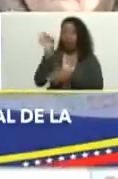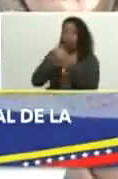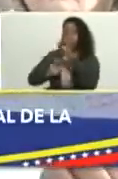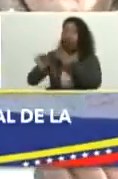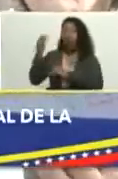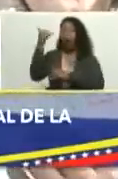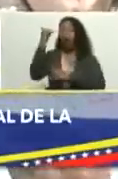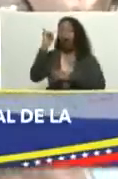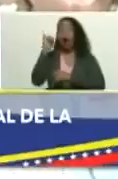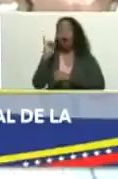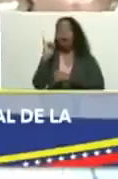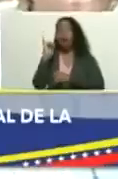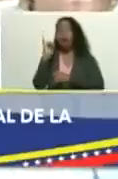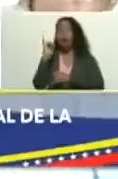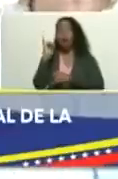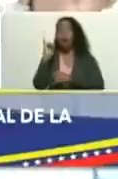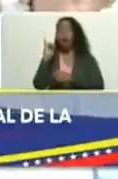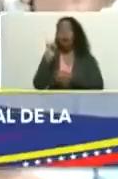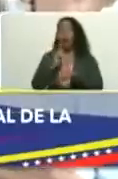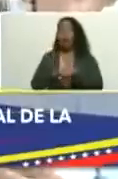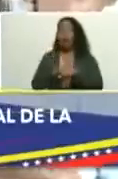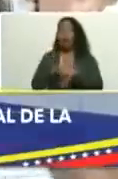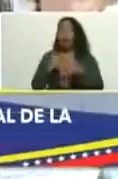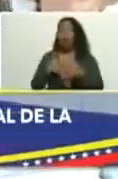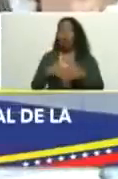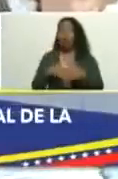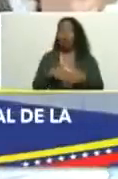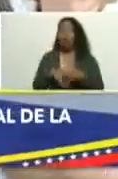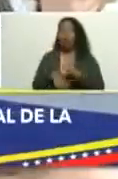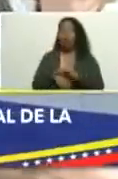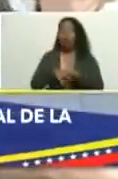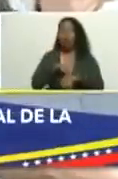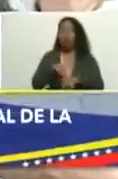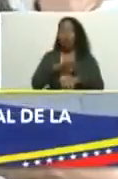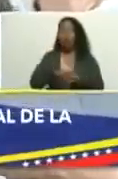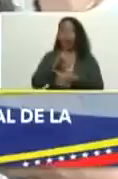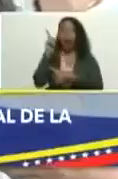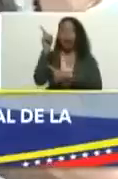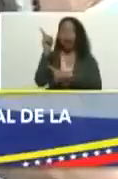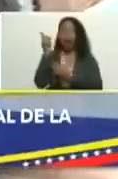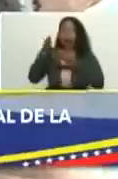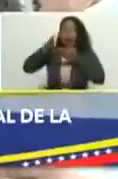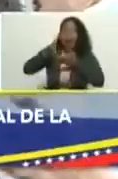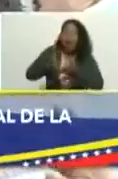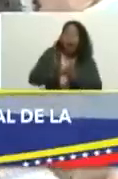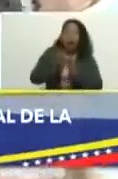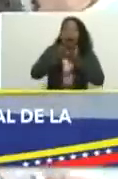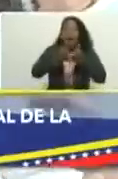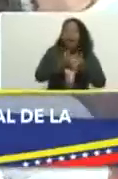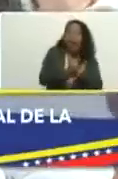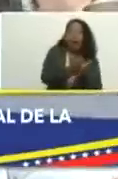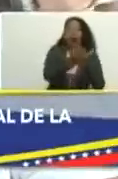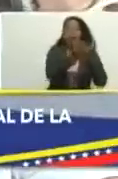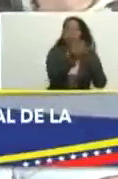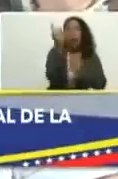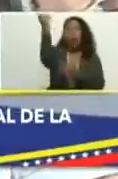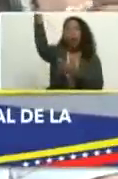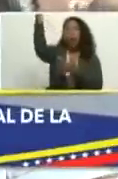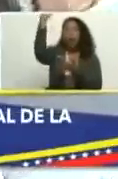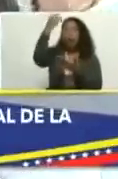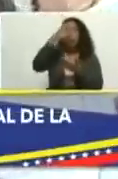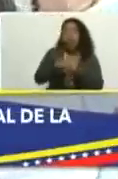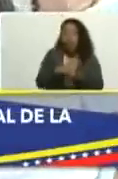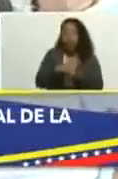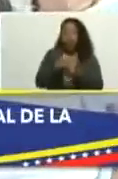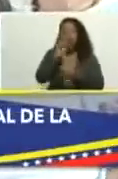había una demora, porque eso viene en barco. Ajá, supuestamente ya llegó